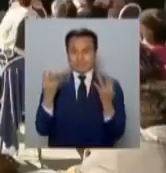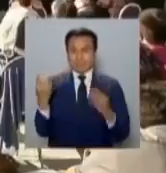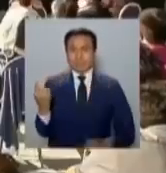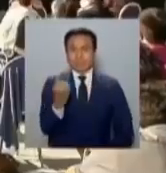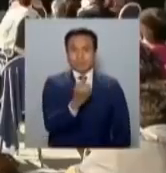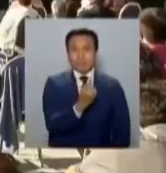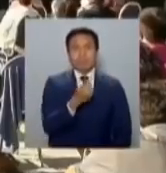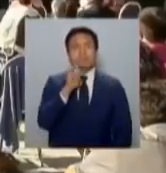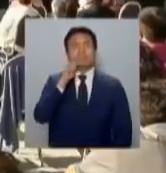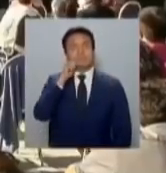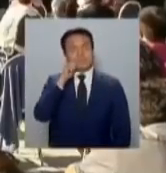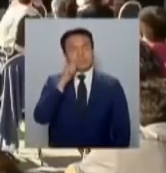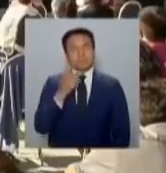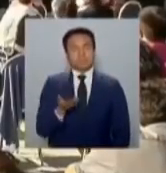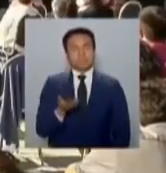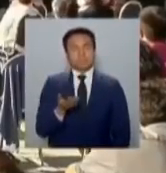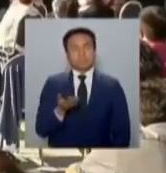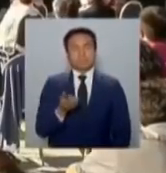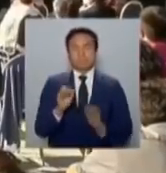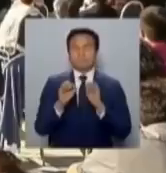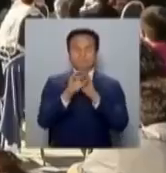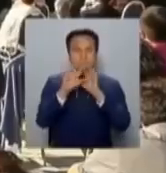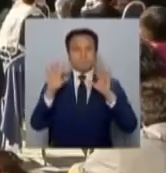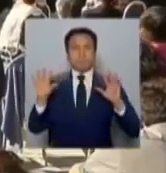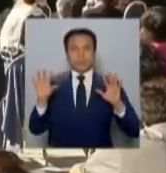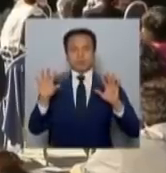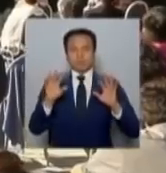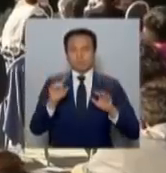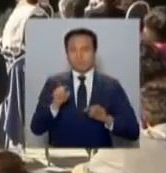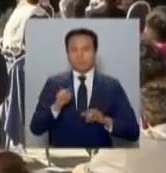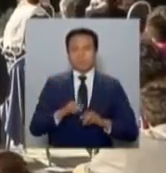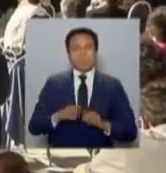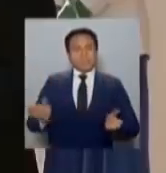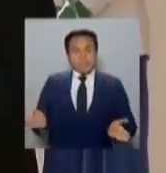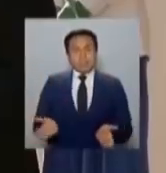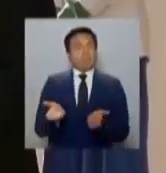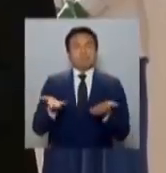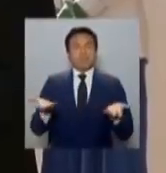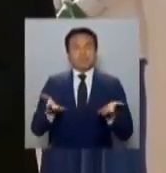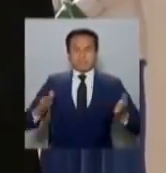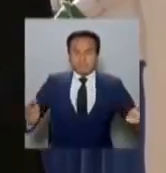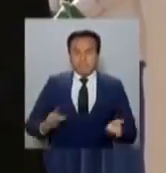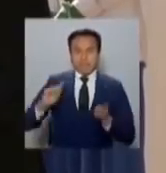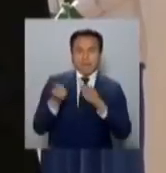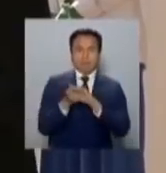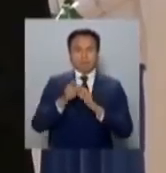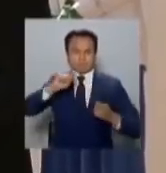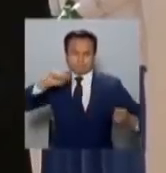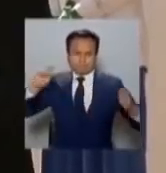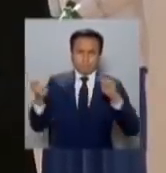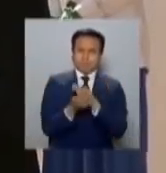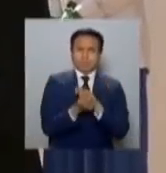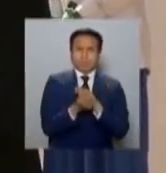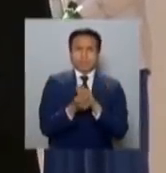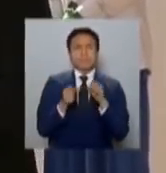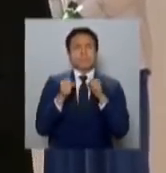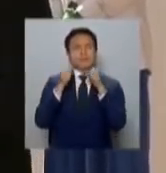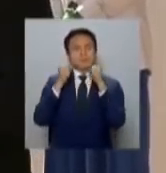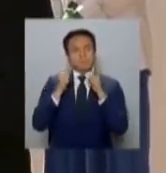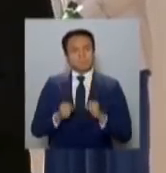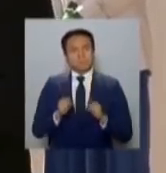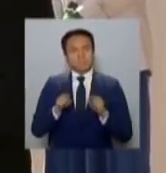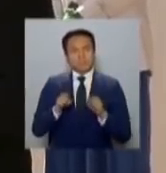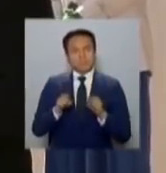una situación económica que no es fácil y que no hay tanto espacio porque el gobierno actual en Chile gastó demasiado. Hubo un aumento del gasto público